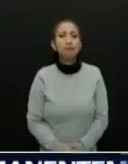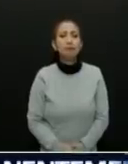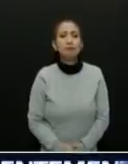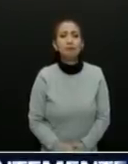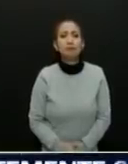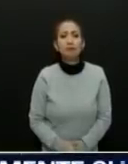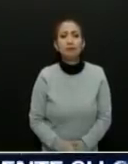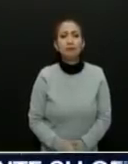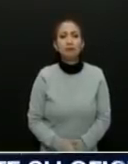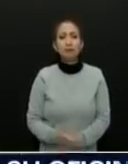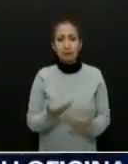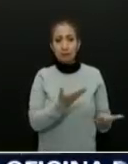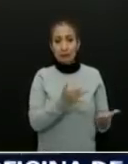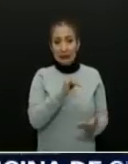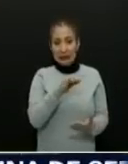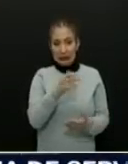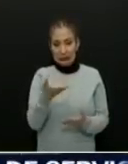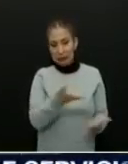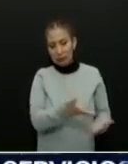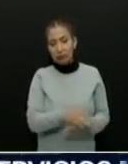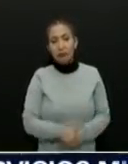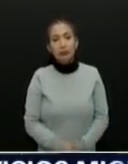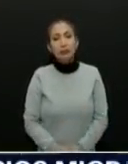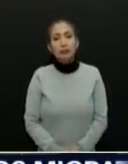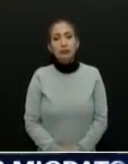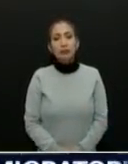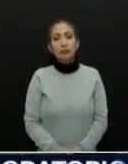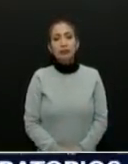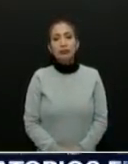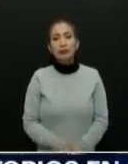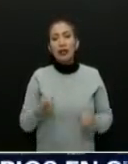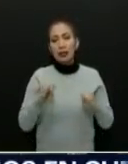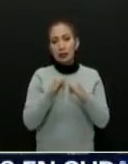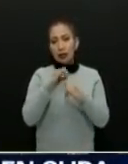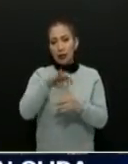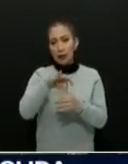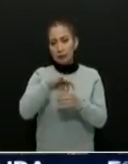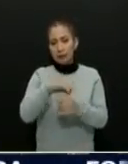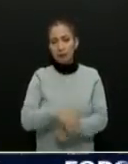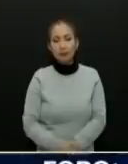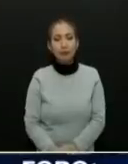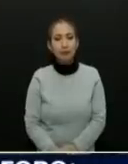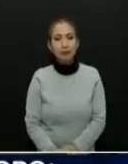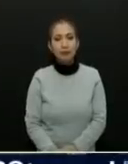de el INE, del Instituto Electoral